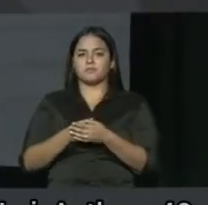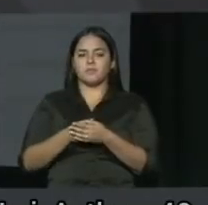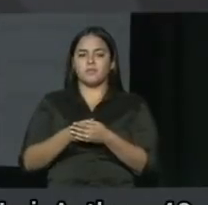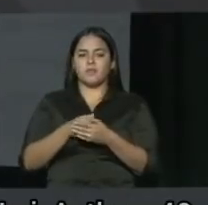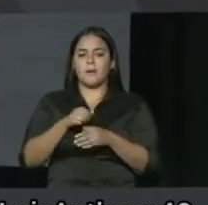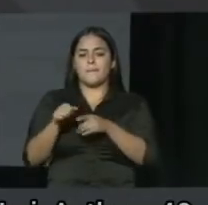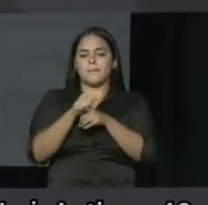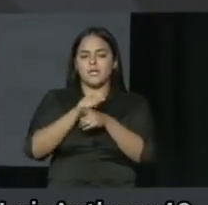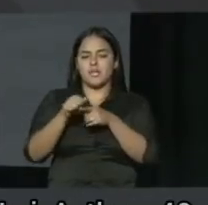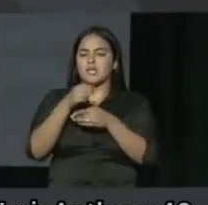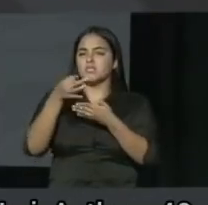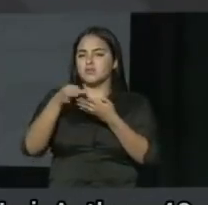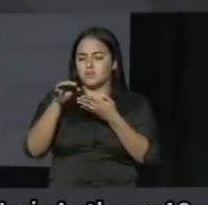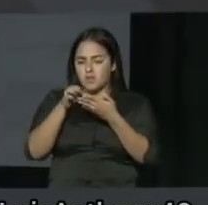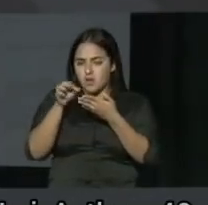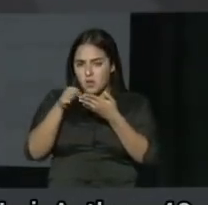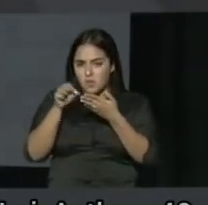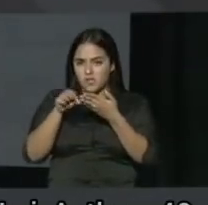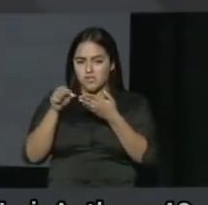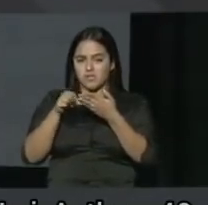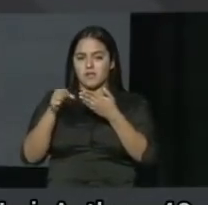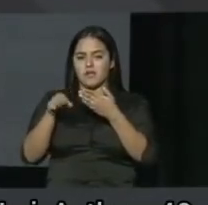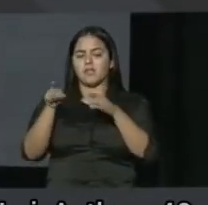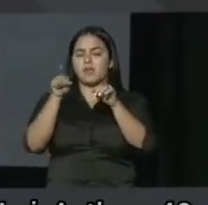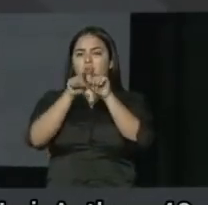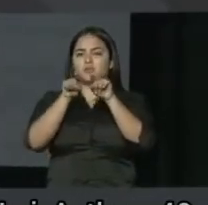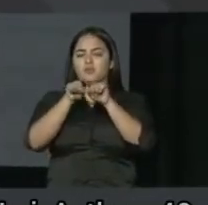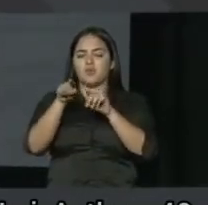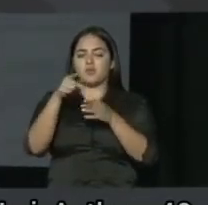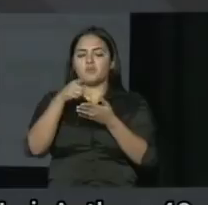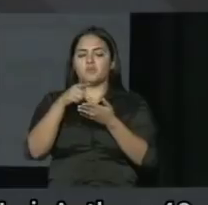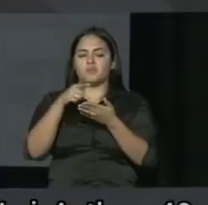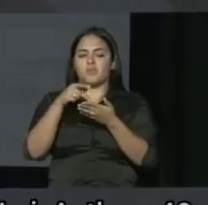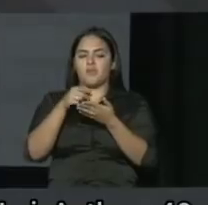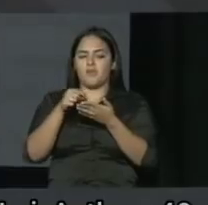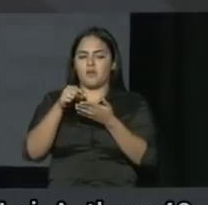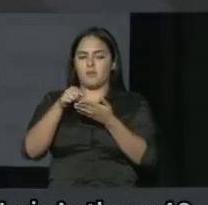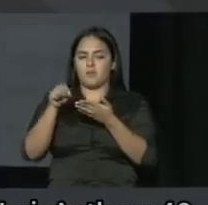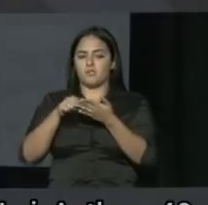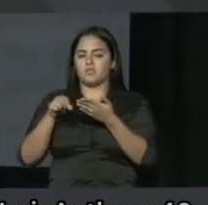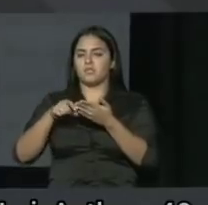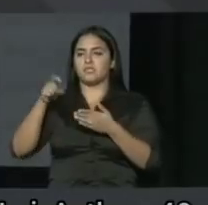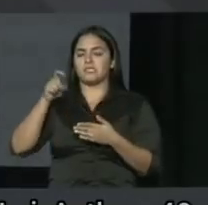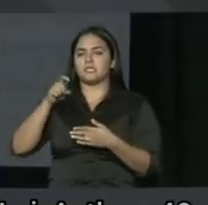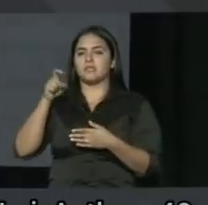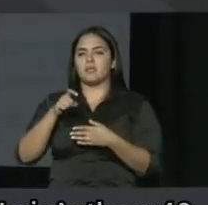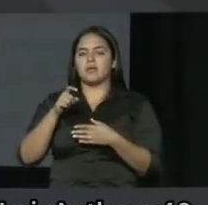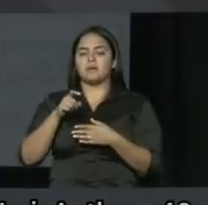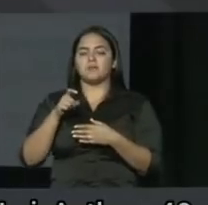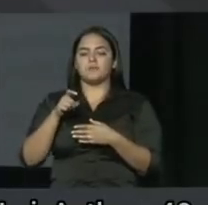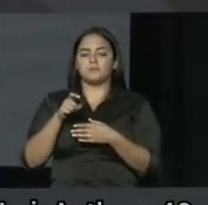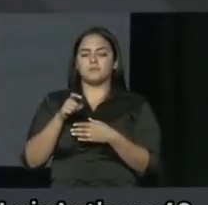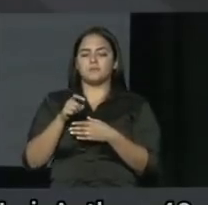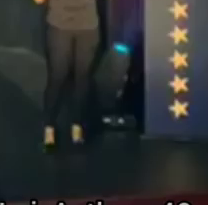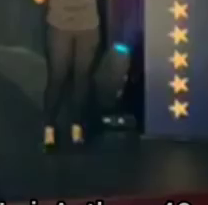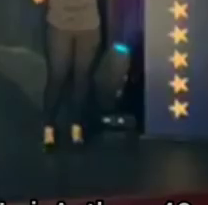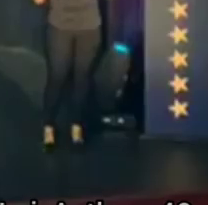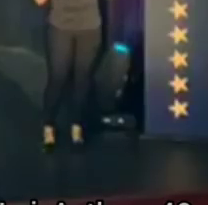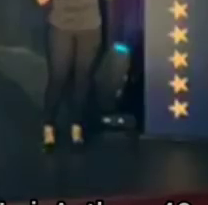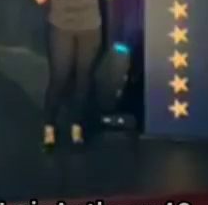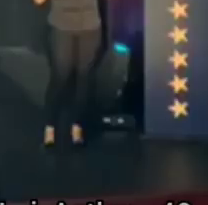y justifiquemos todo gasto público a base de su necesidad y eficacia. Cuando concluya el proceso de la...